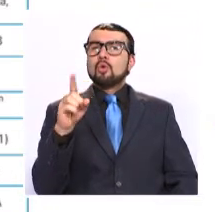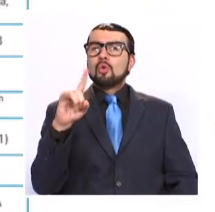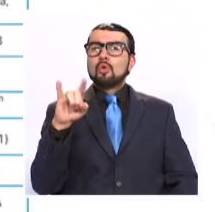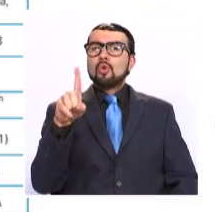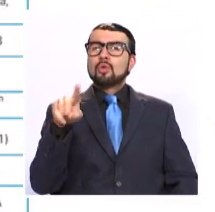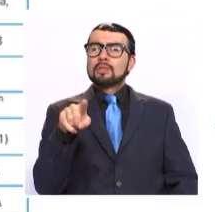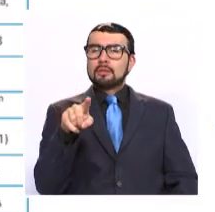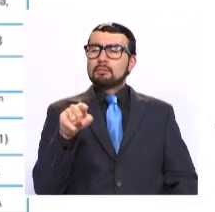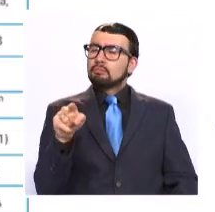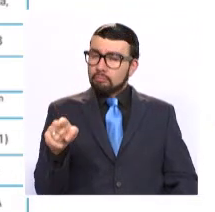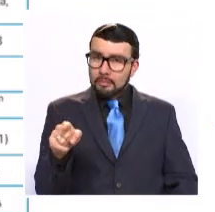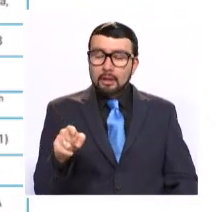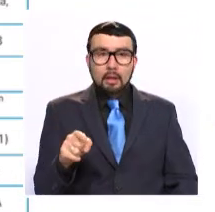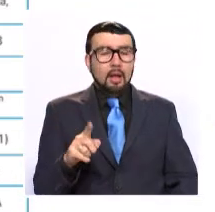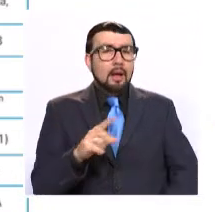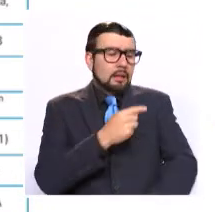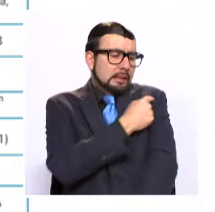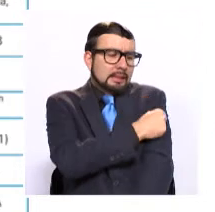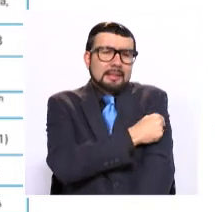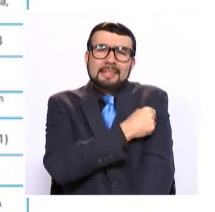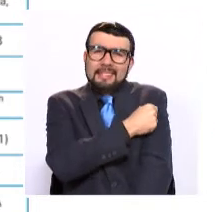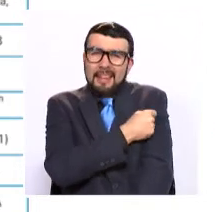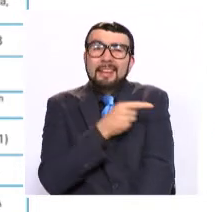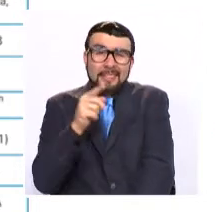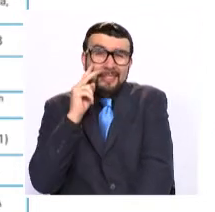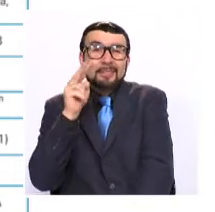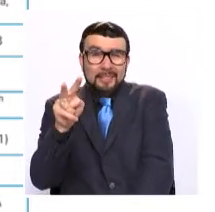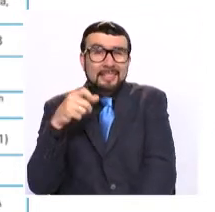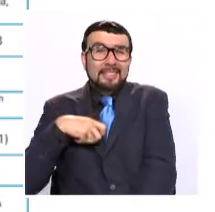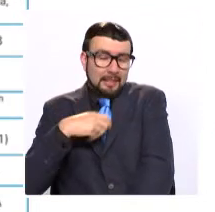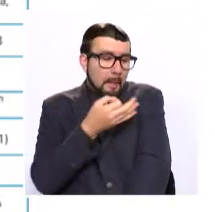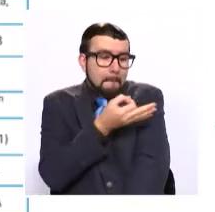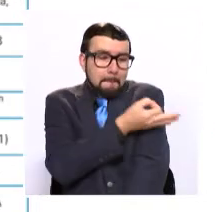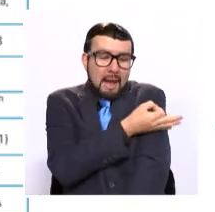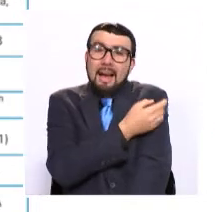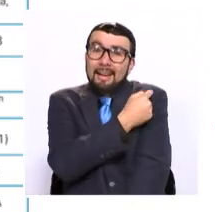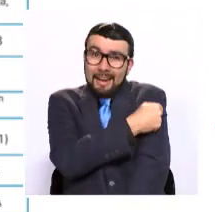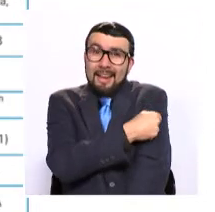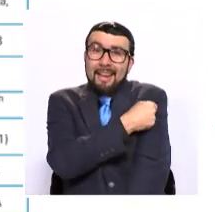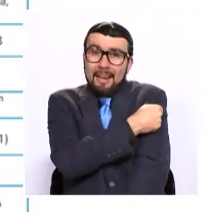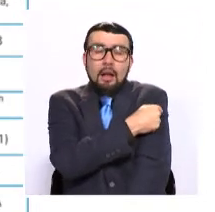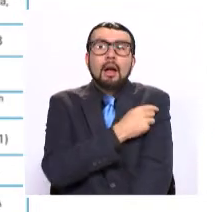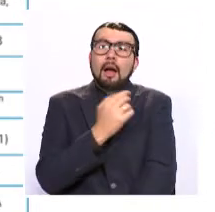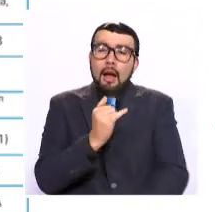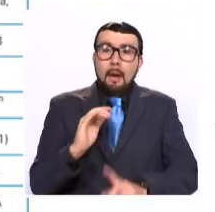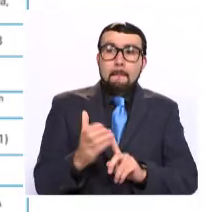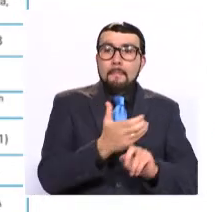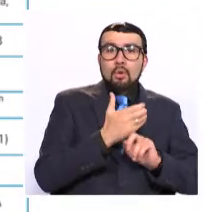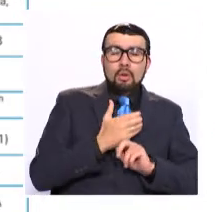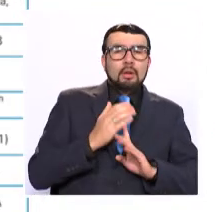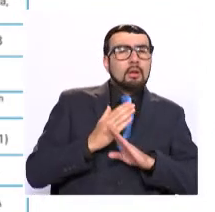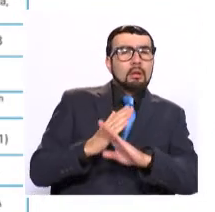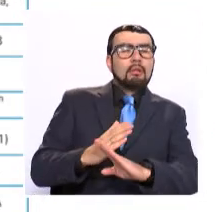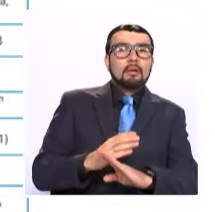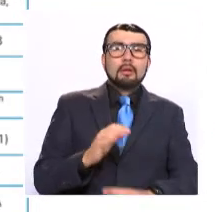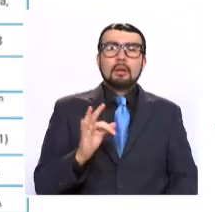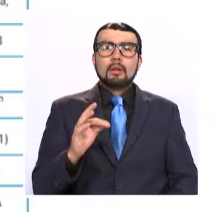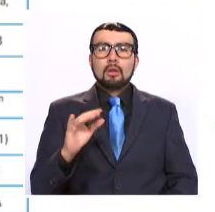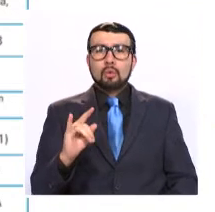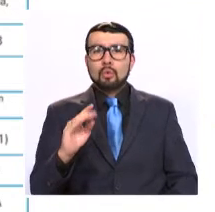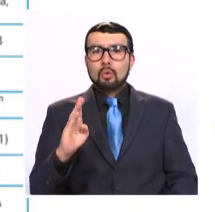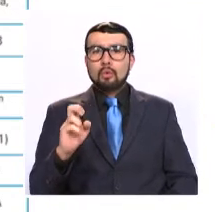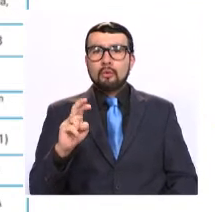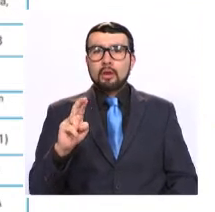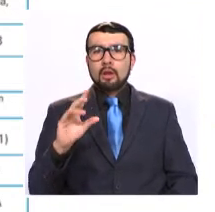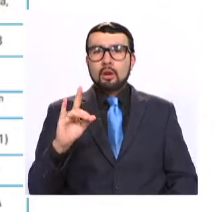la tuberculosis, que es la que nos deja cicatriz, que la mamá lo podemos evidenciar, nos protege contra la tuberculosis meningia. Ahorita hay una